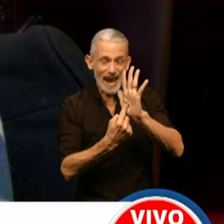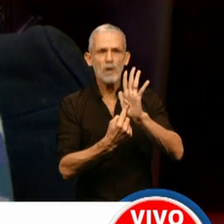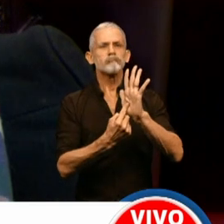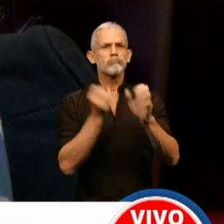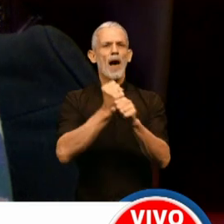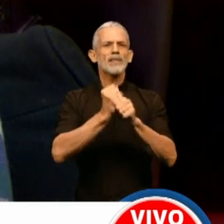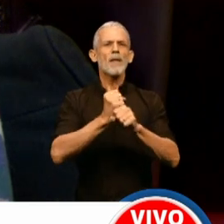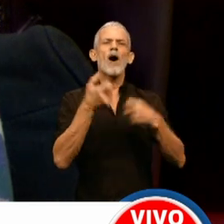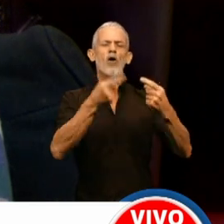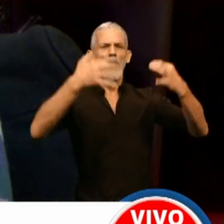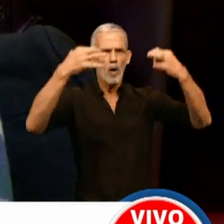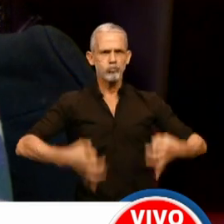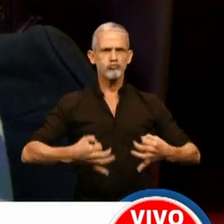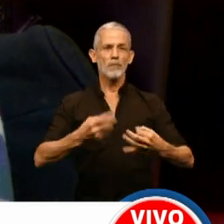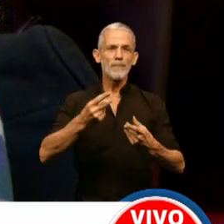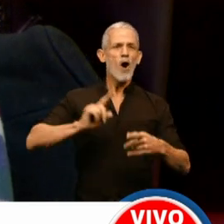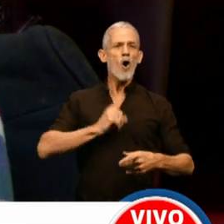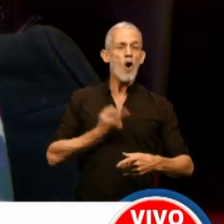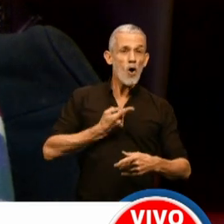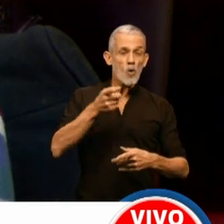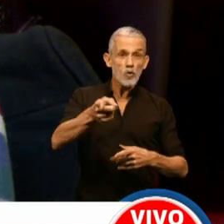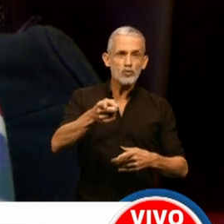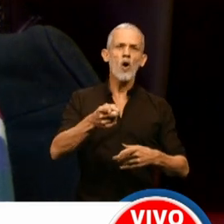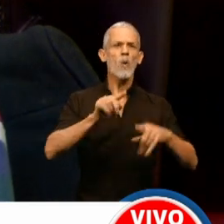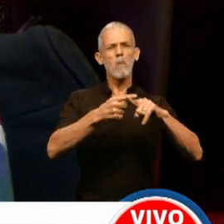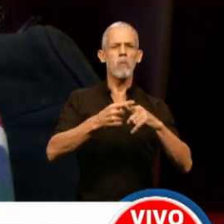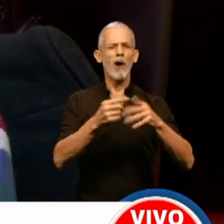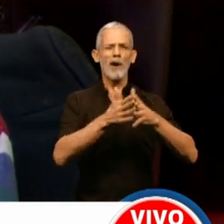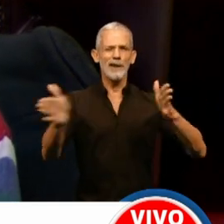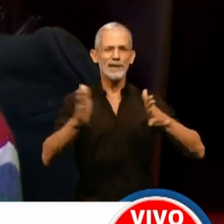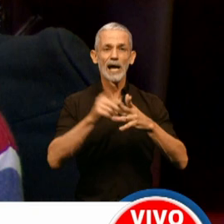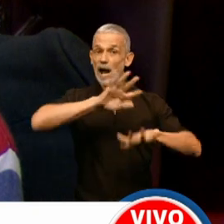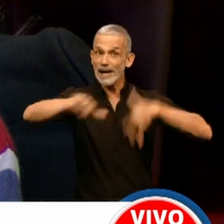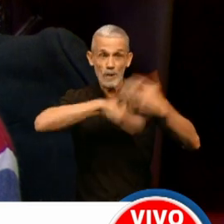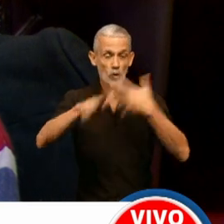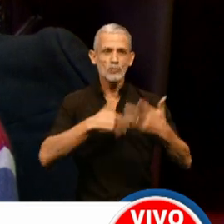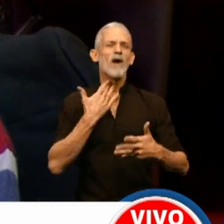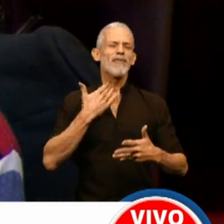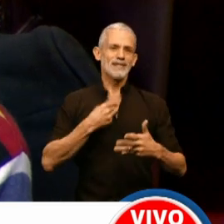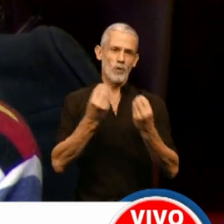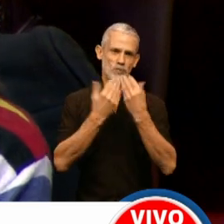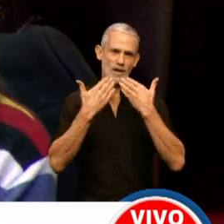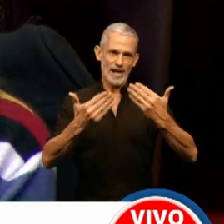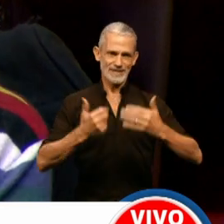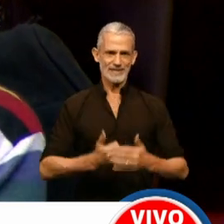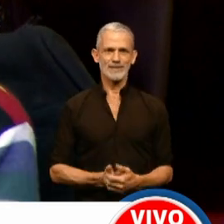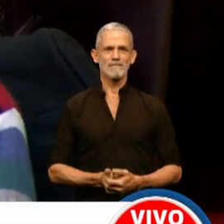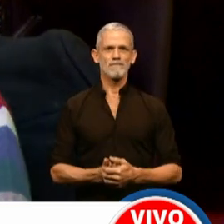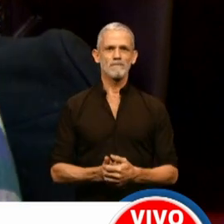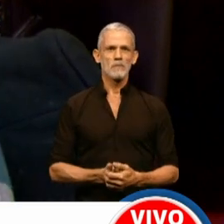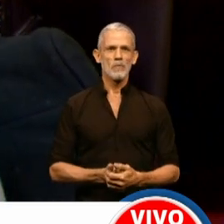trabajo dignifica y el orgullo politiza esta es la revolución del deseo muchas gracias